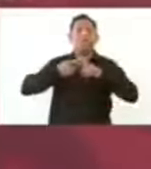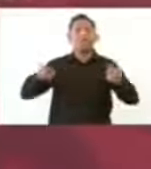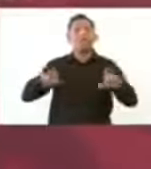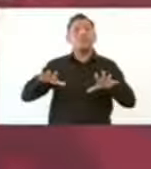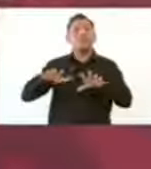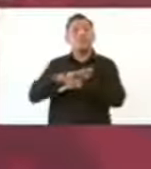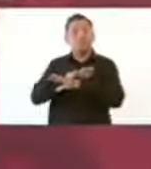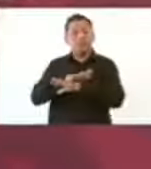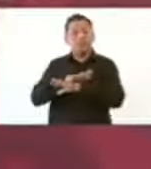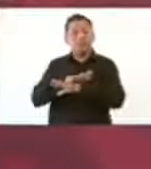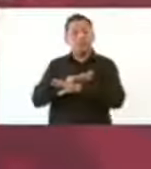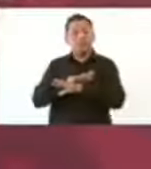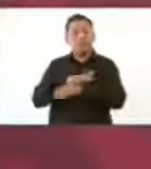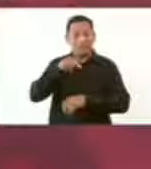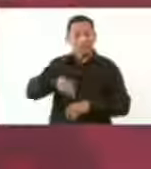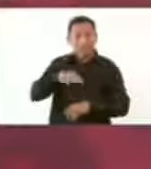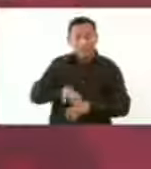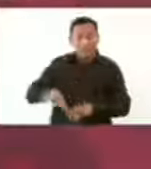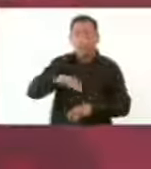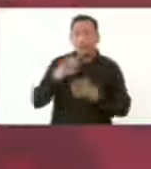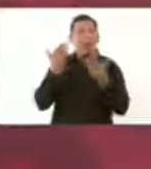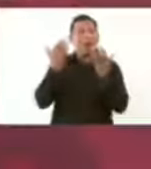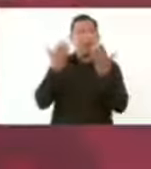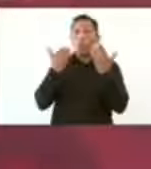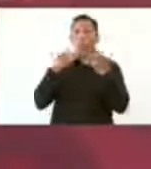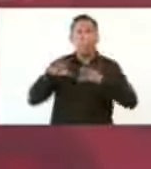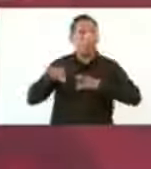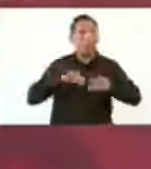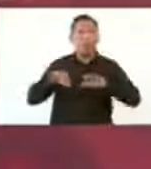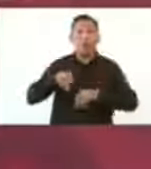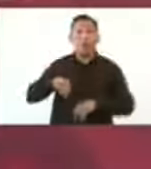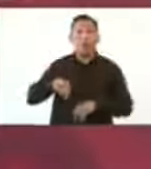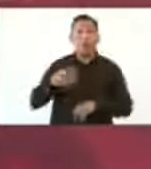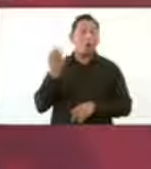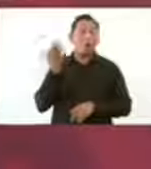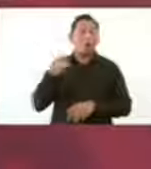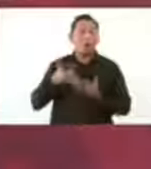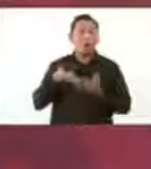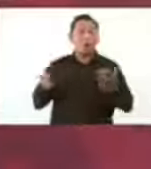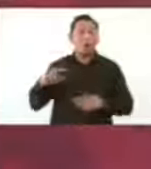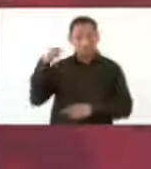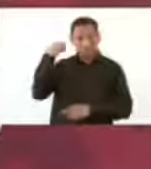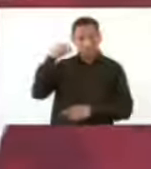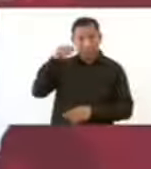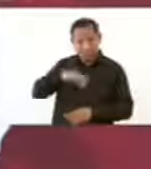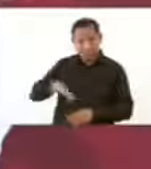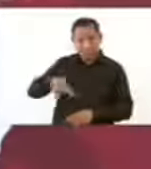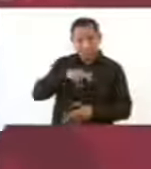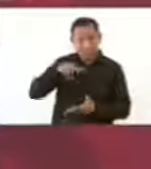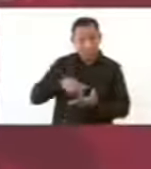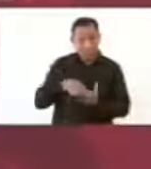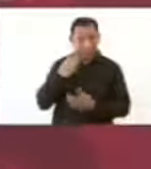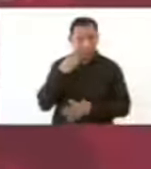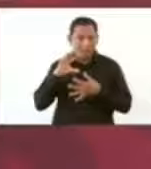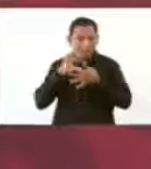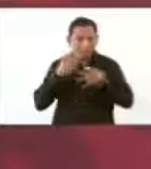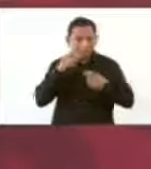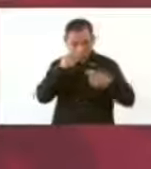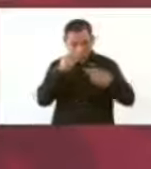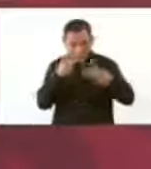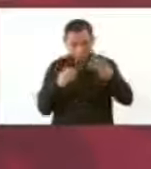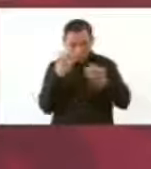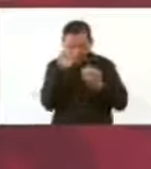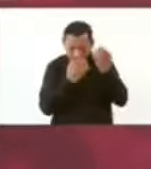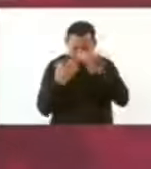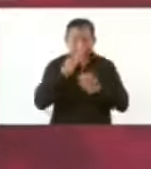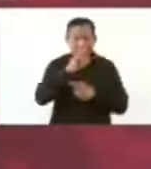Aquí, que no había trabajo, ahora Tabasco, de acuerdo a los últimos datos